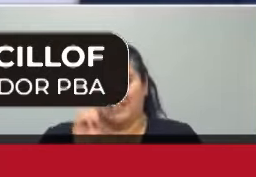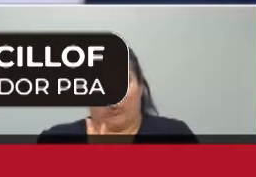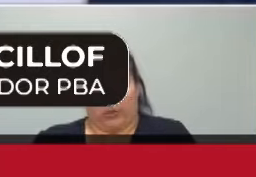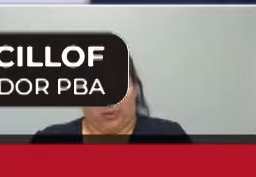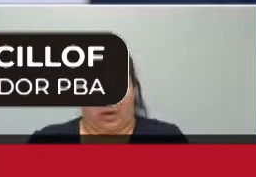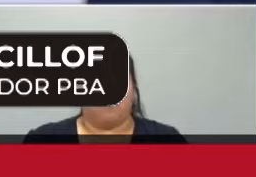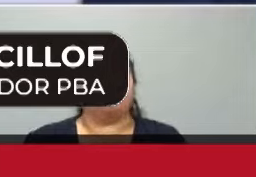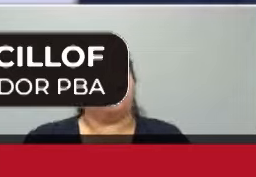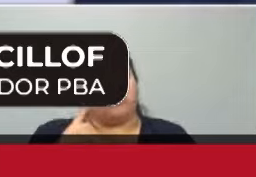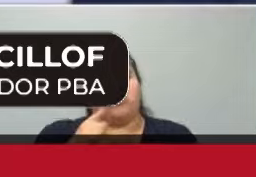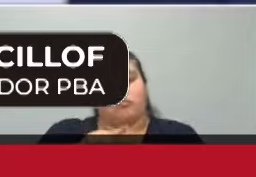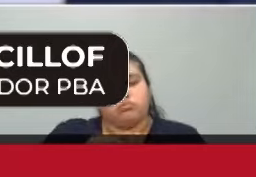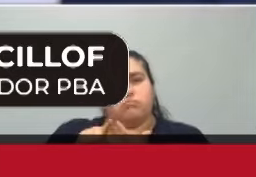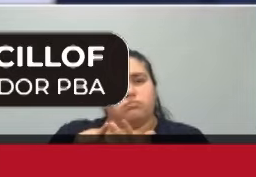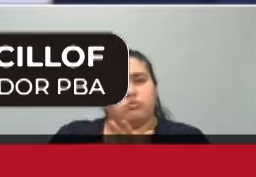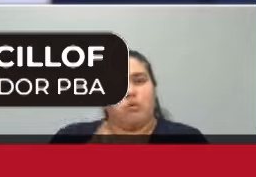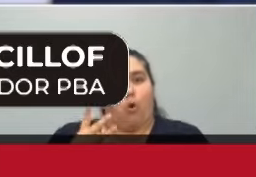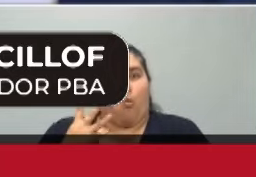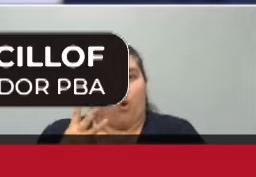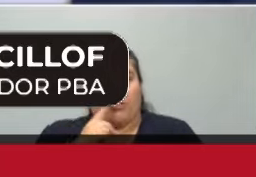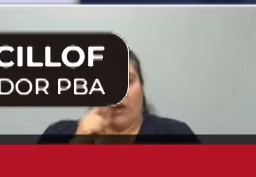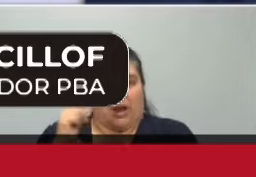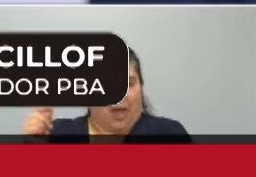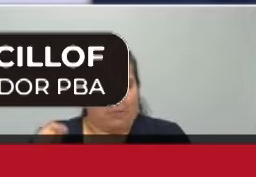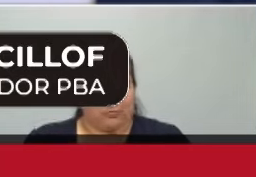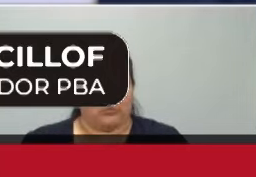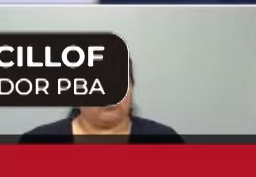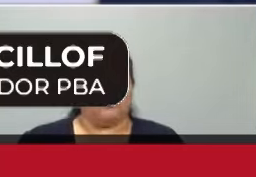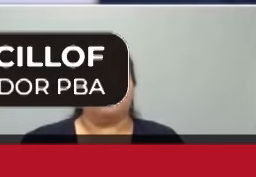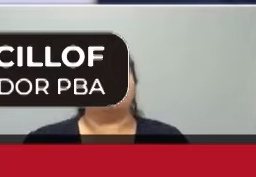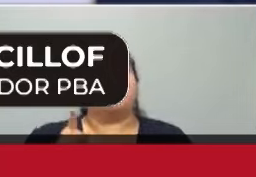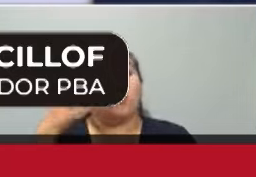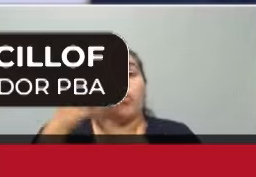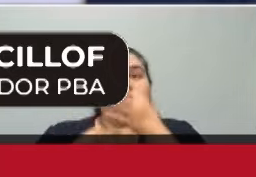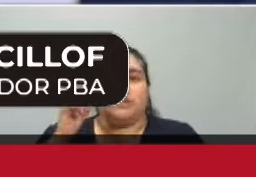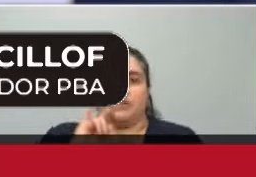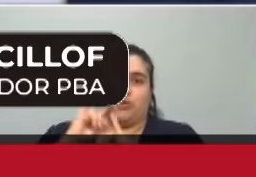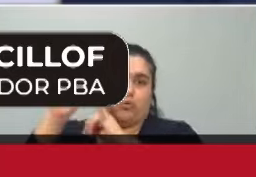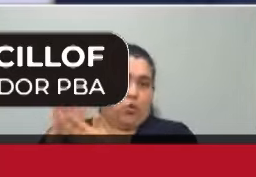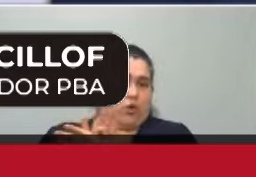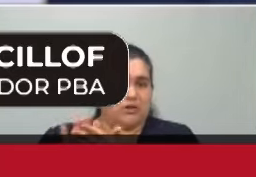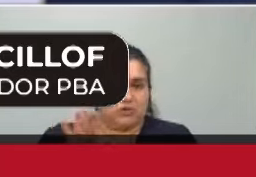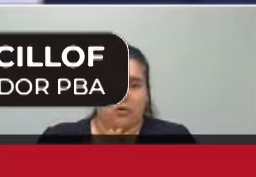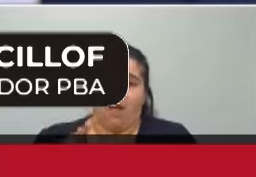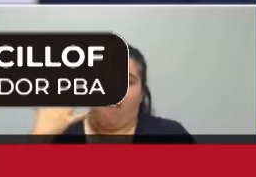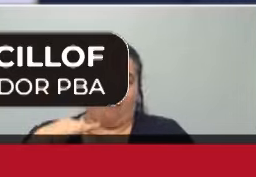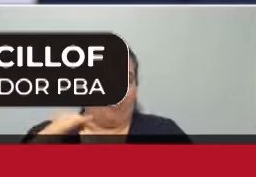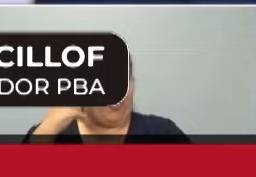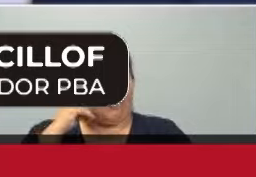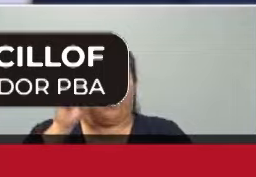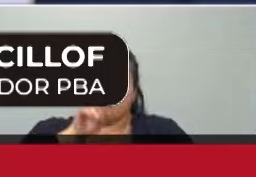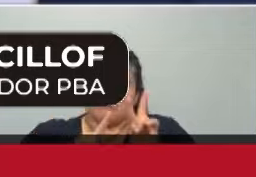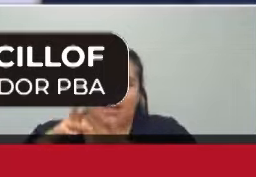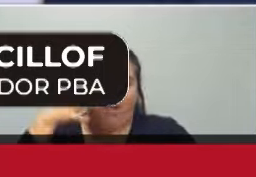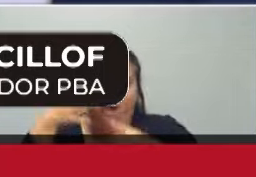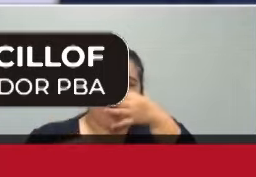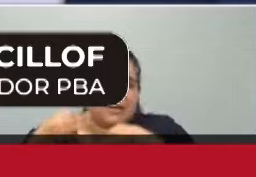vigente ante la Corte Suprema de Justicia, que es la que debe resolver de manera cautelar o de